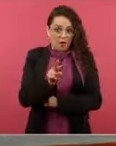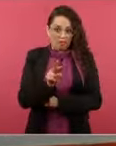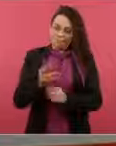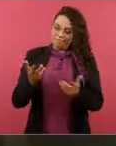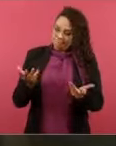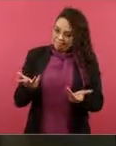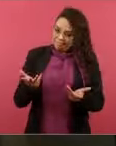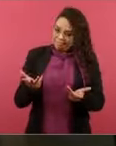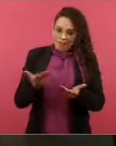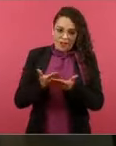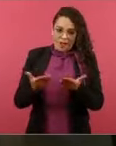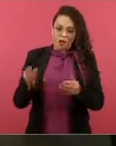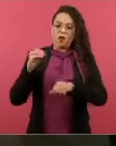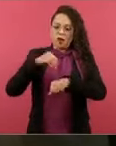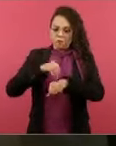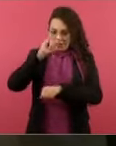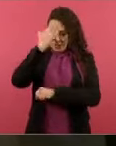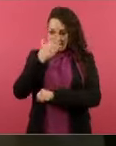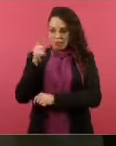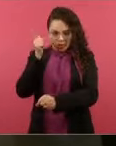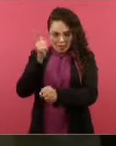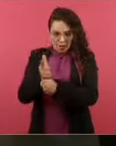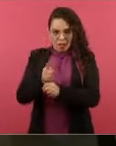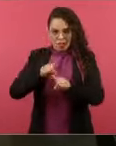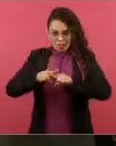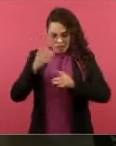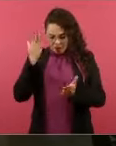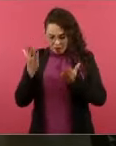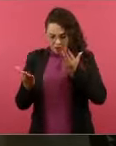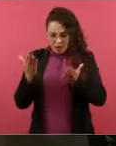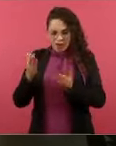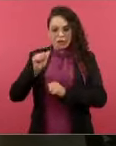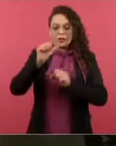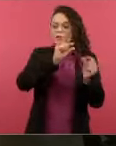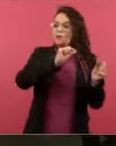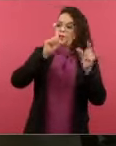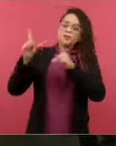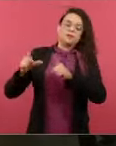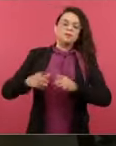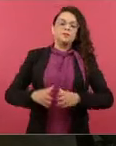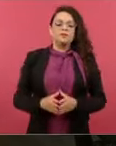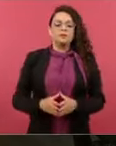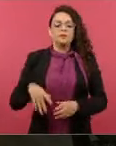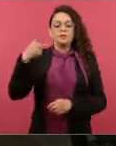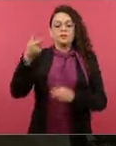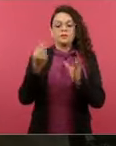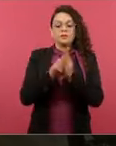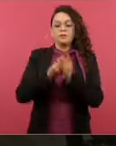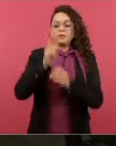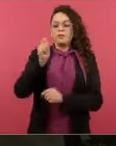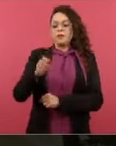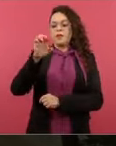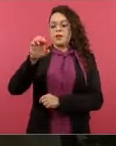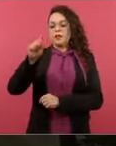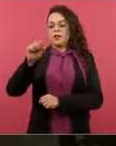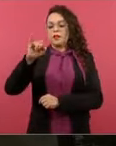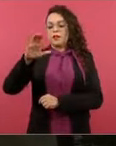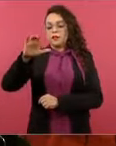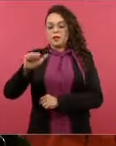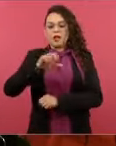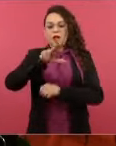sigue. Y bueno, ¿qué aporta este campo? Esto se inscribe en el campo de ética, naturaleza y sociedades, a